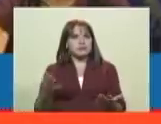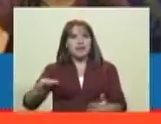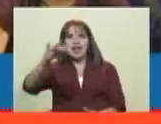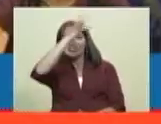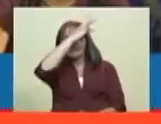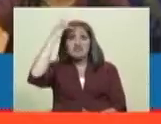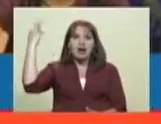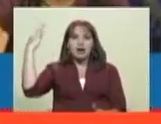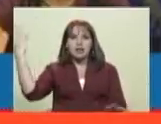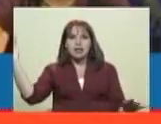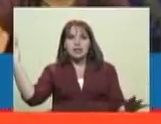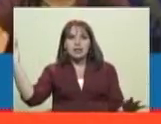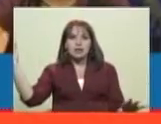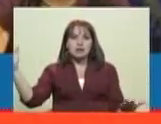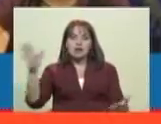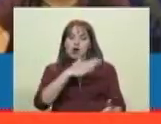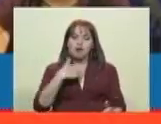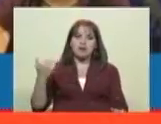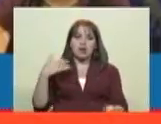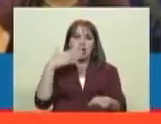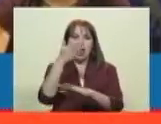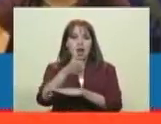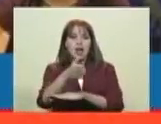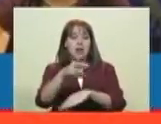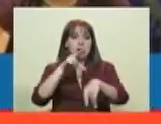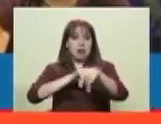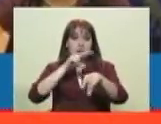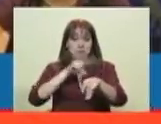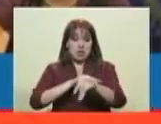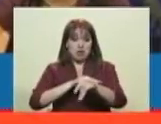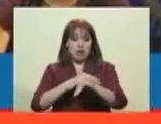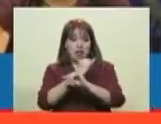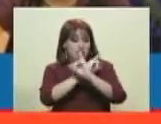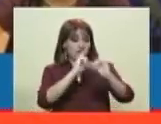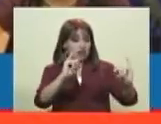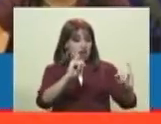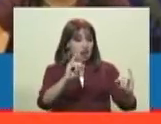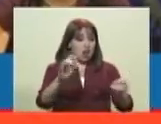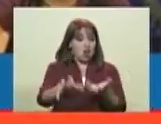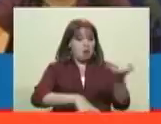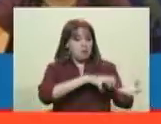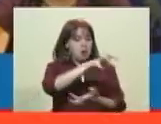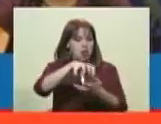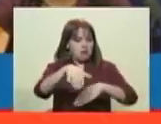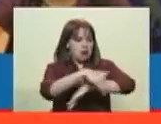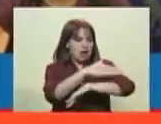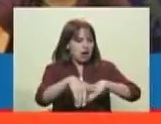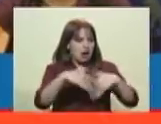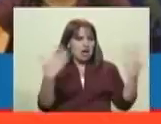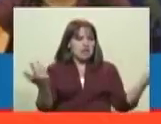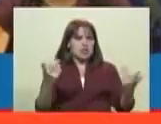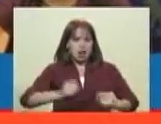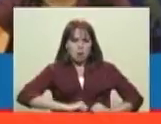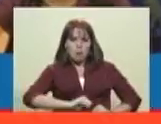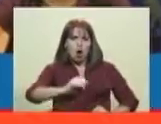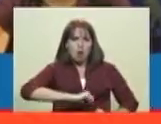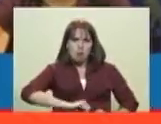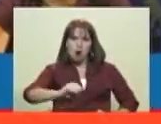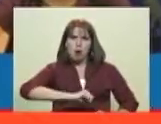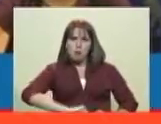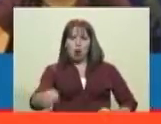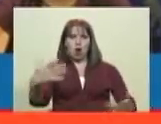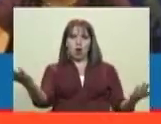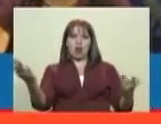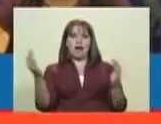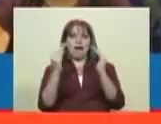hasta aquí de que si quiere ir al médico, tiene que ir al médico cuando los guarimberos le dé la gana. ¿Cuántos partos han se han desencadenado